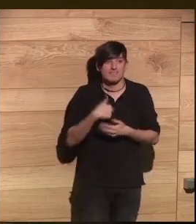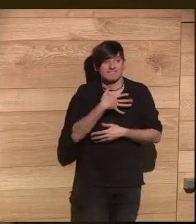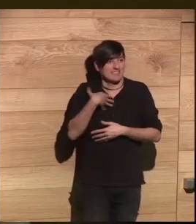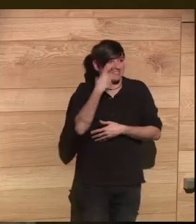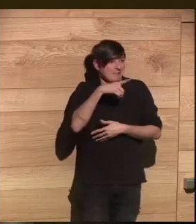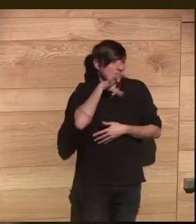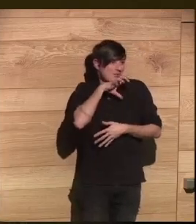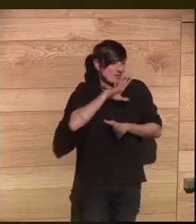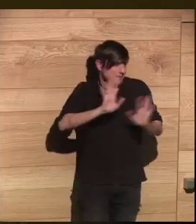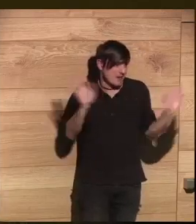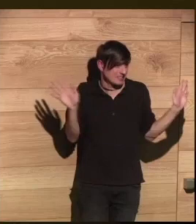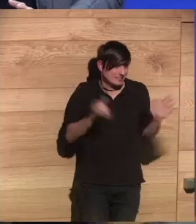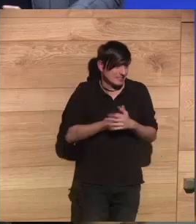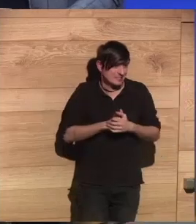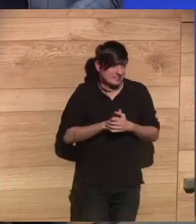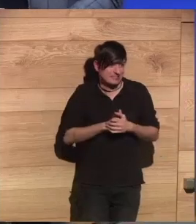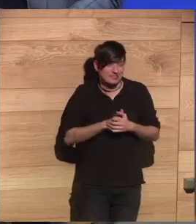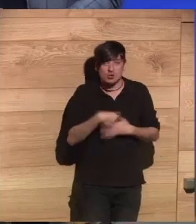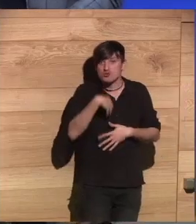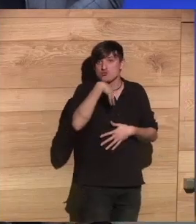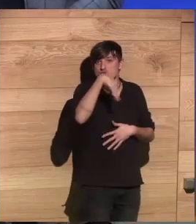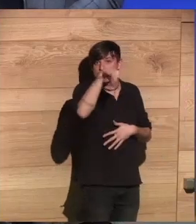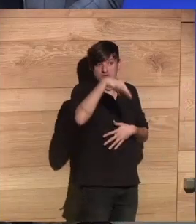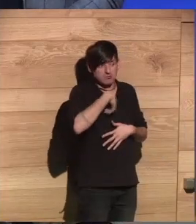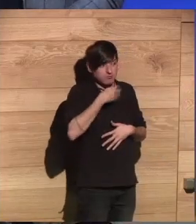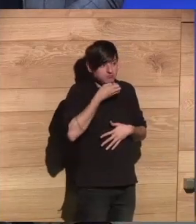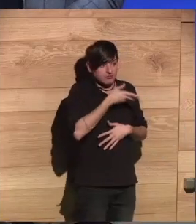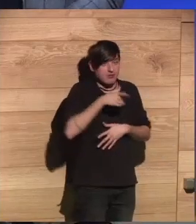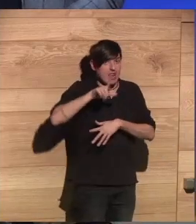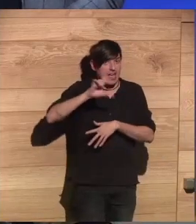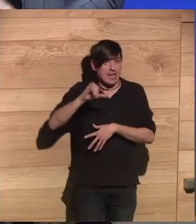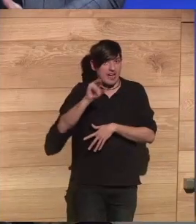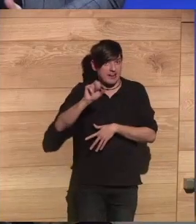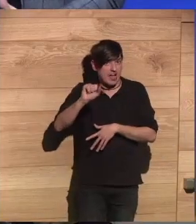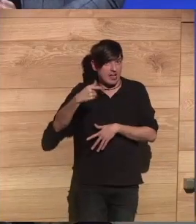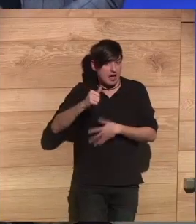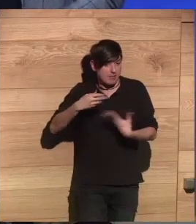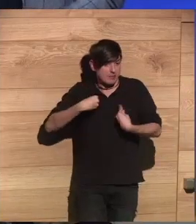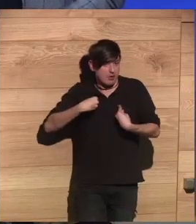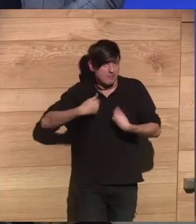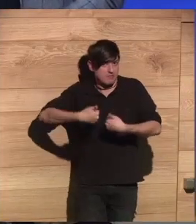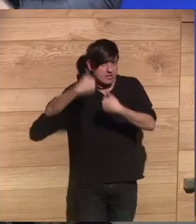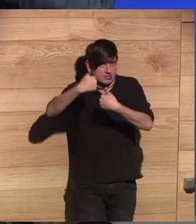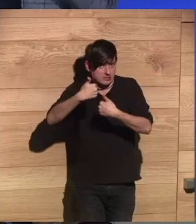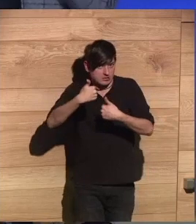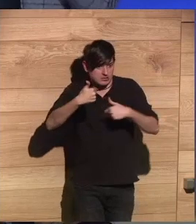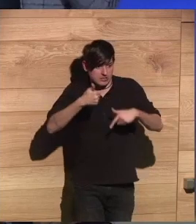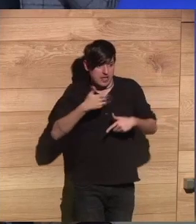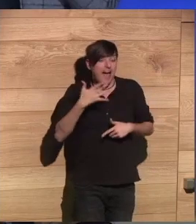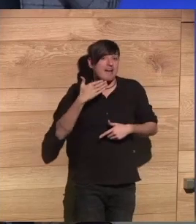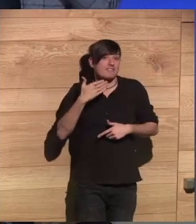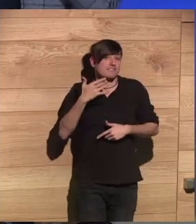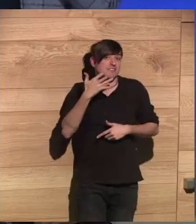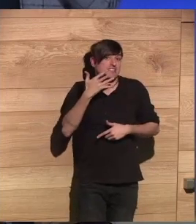quería saberlo. Lo único que puedo aportar yo es que Lejárraga vivió mucho más que él. Nace en el mismo año, pero ella muere en el